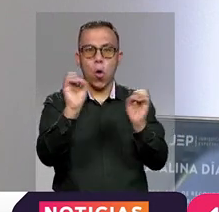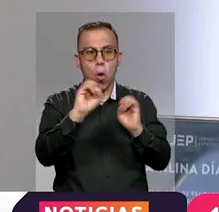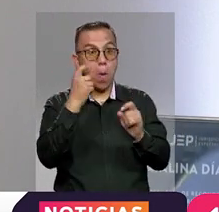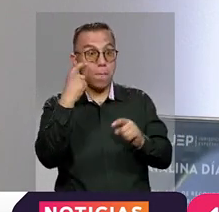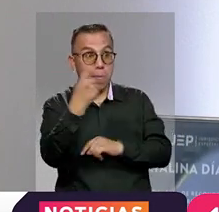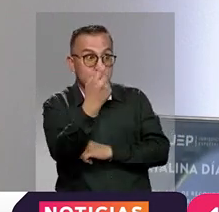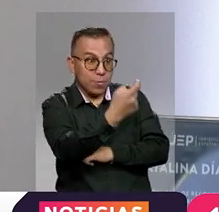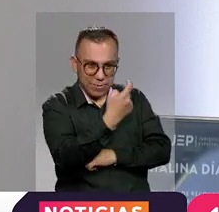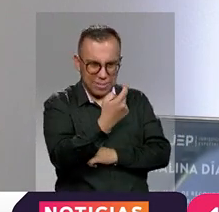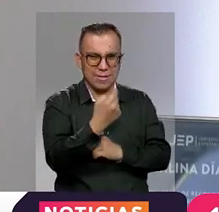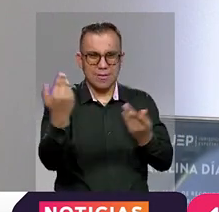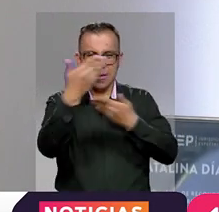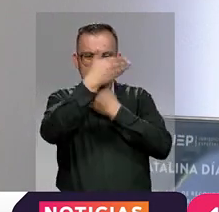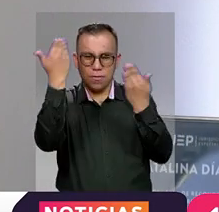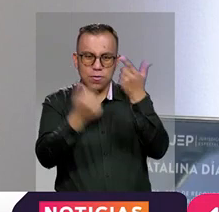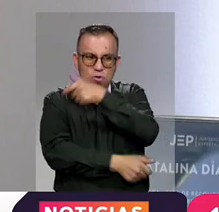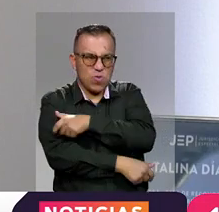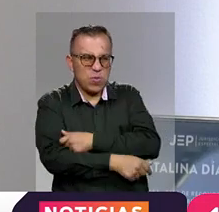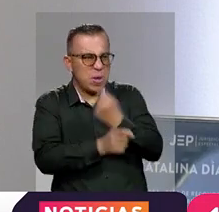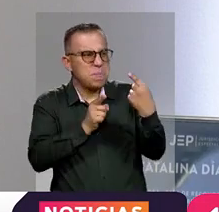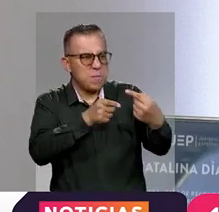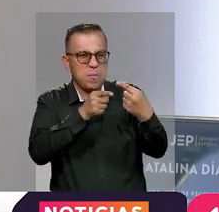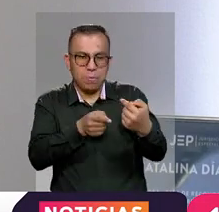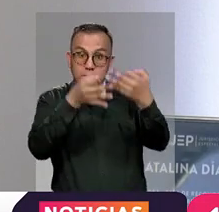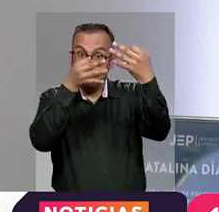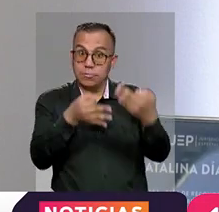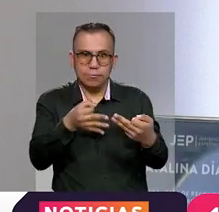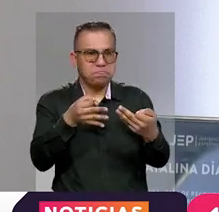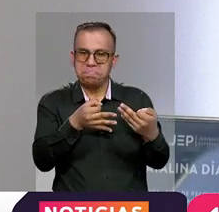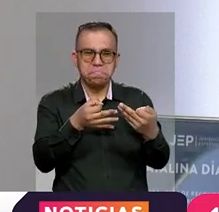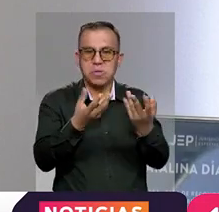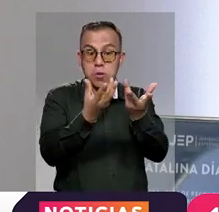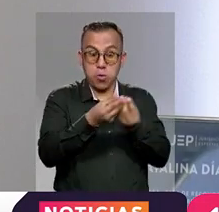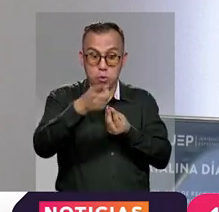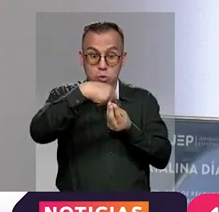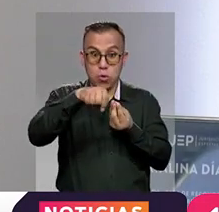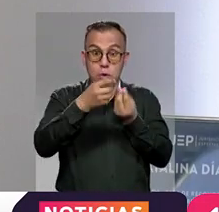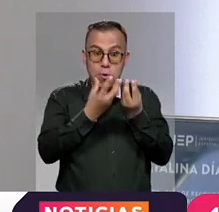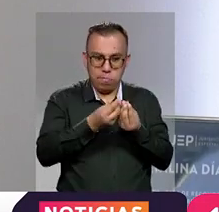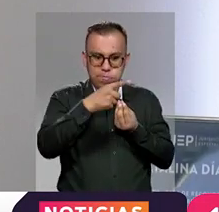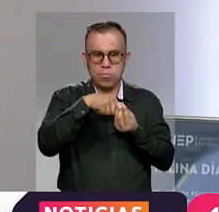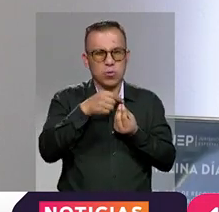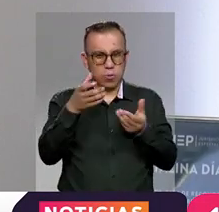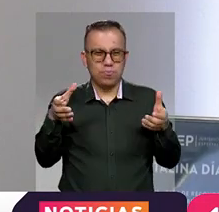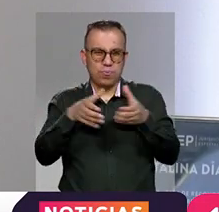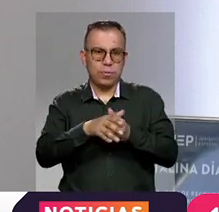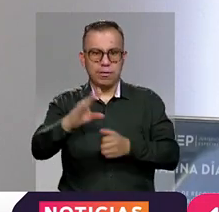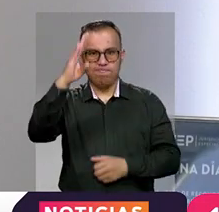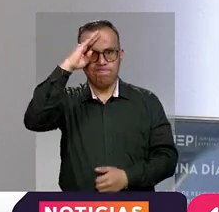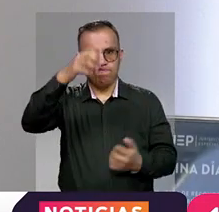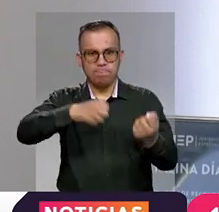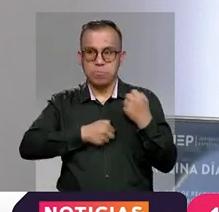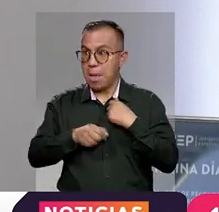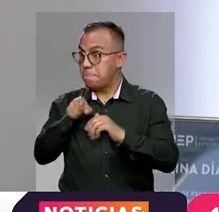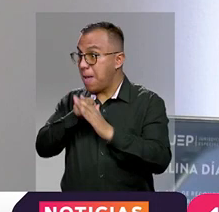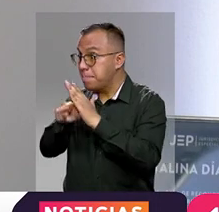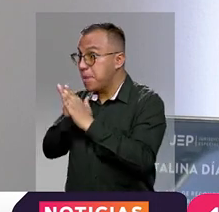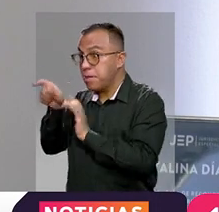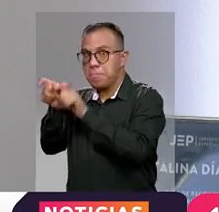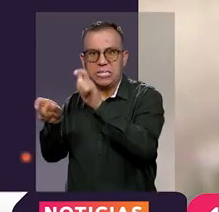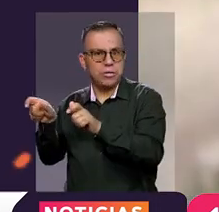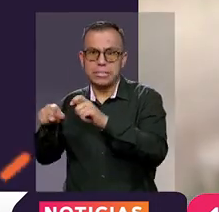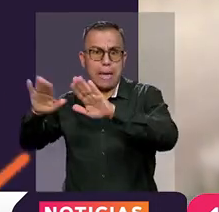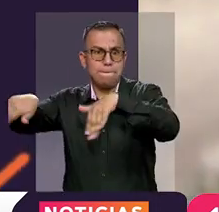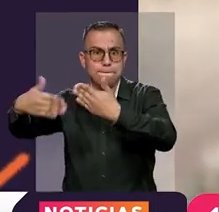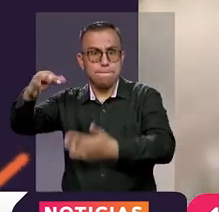reductos paramilitares y entrar en combate legítimo con ellos, los miembros de estas dos unidades militares prefirieron asesinar a civiles